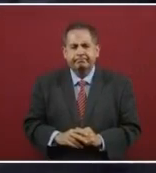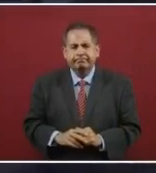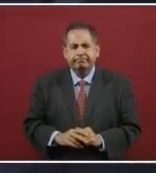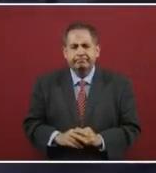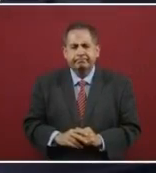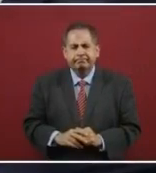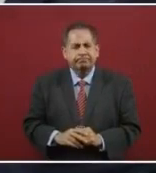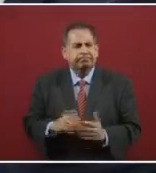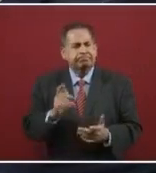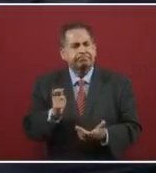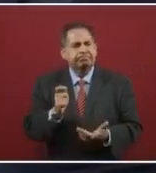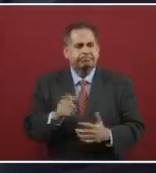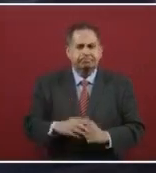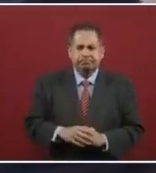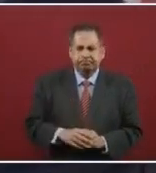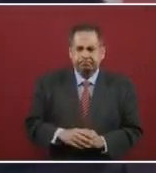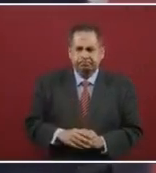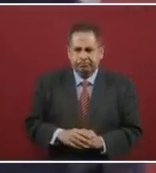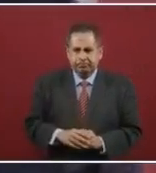es